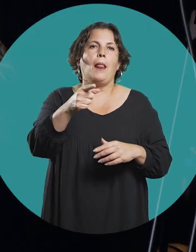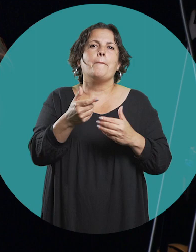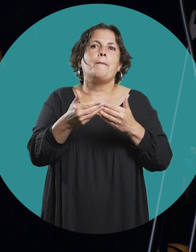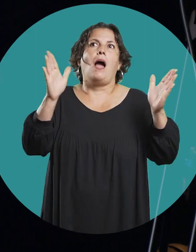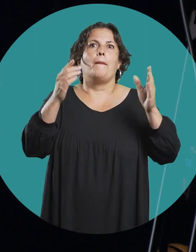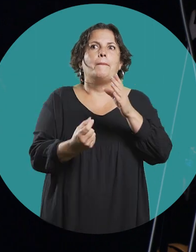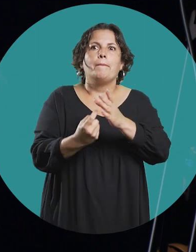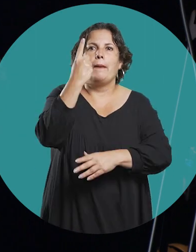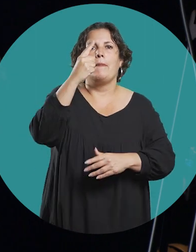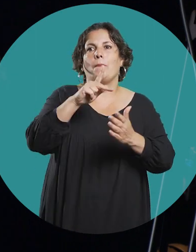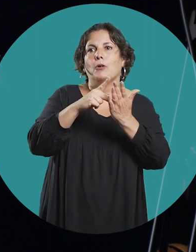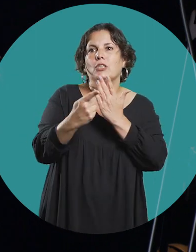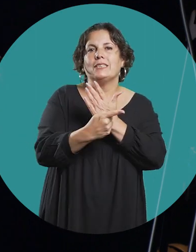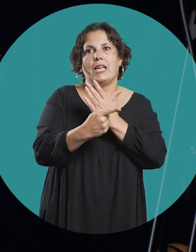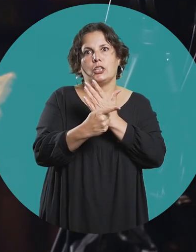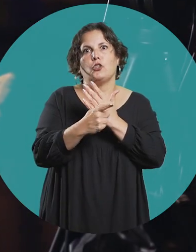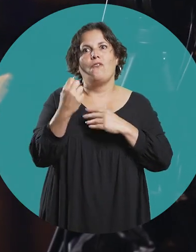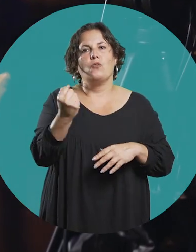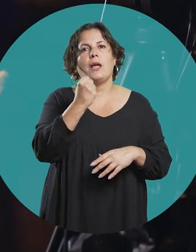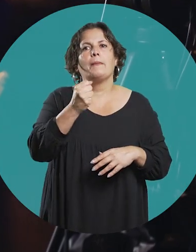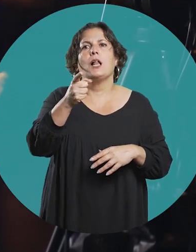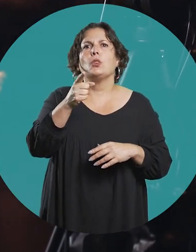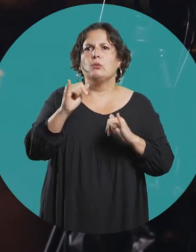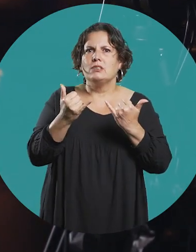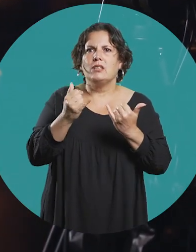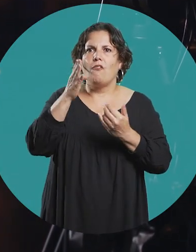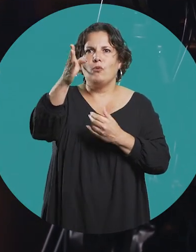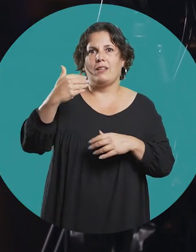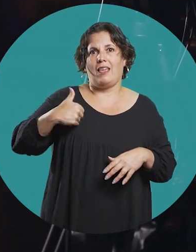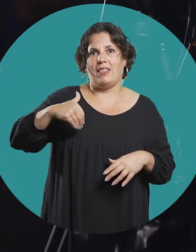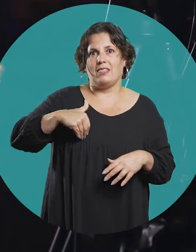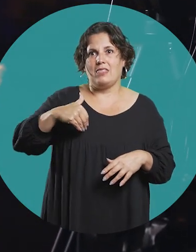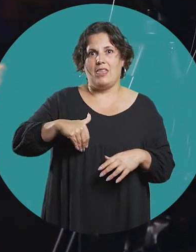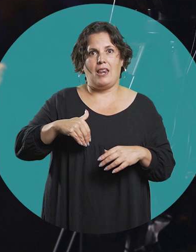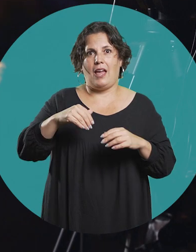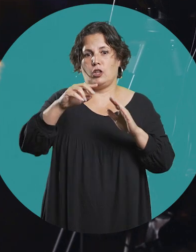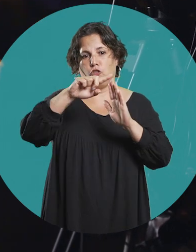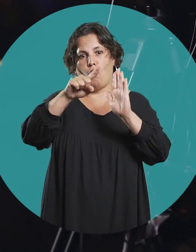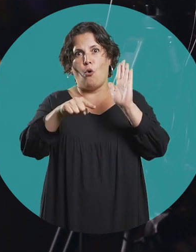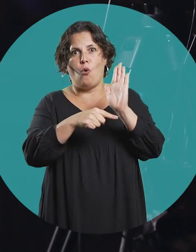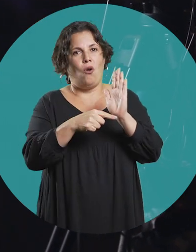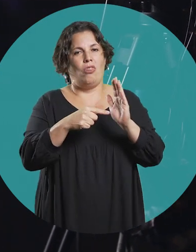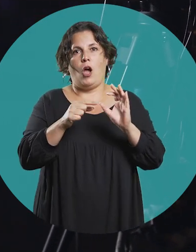tus primeros proyectos grandes, recorriste Argentina de pe a pa.